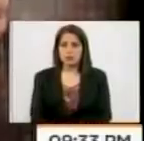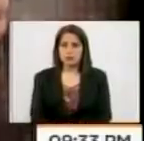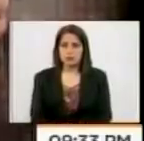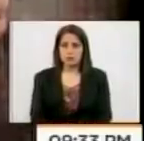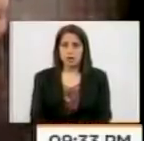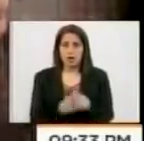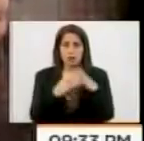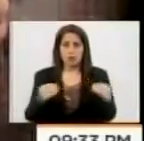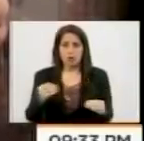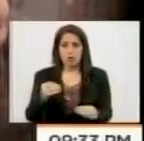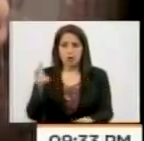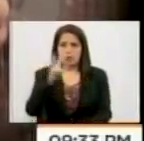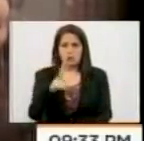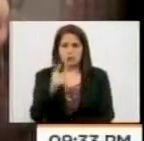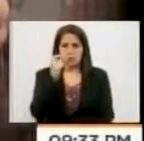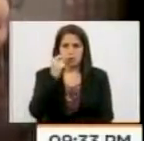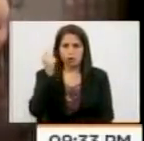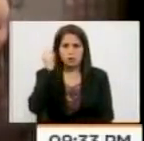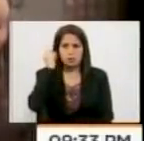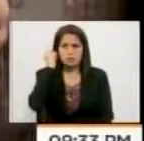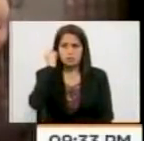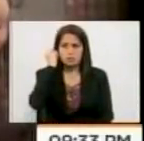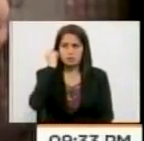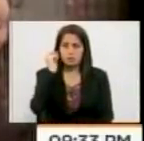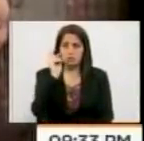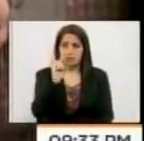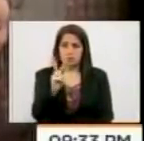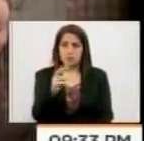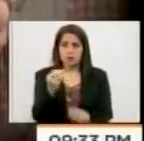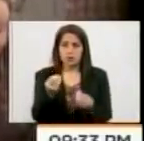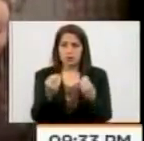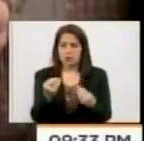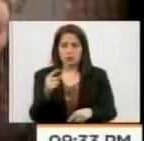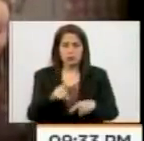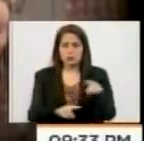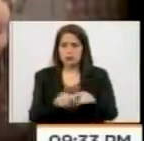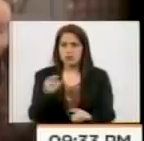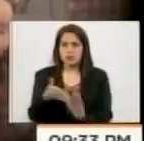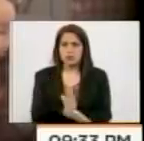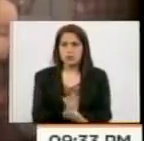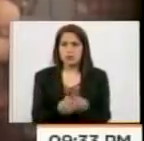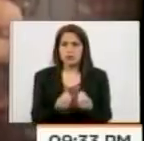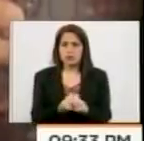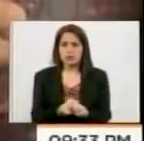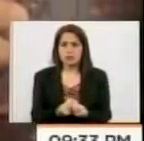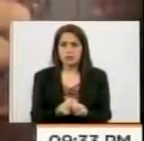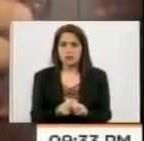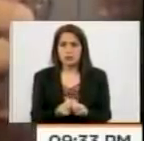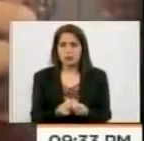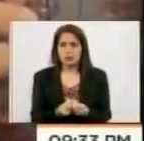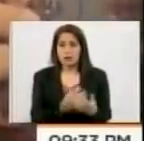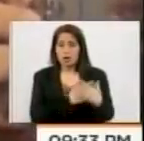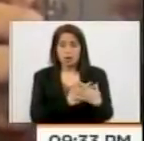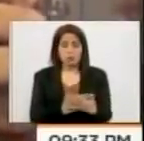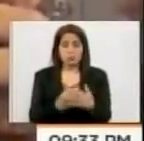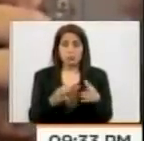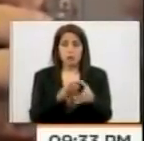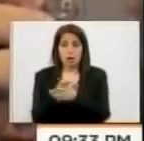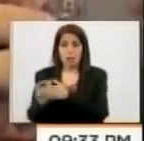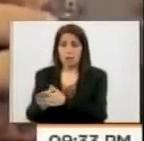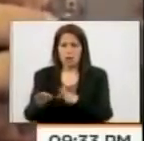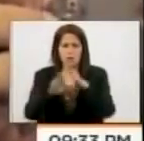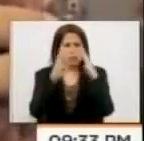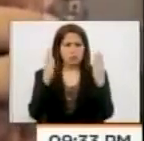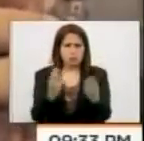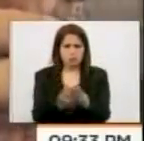están escuchándonos y viéndonos en sus casas, en sus hogares. Buenas noches a algunos compatriotas de otros lugares del mundo que